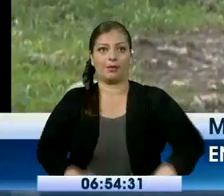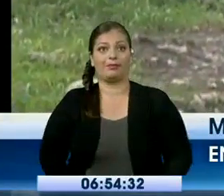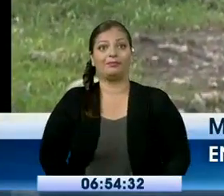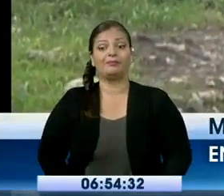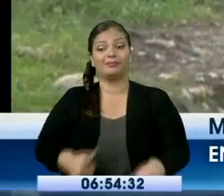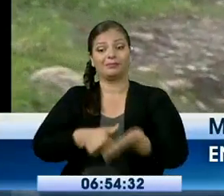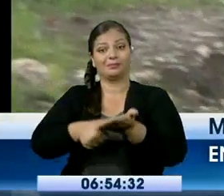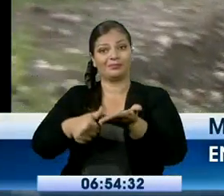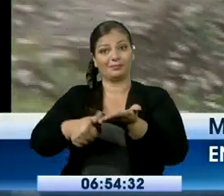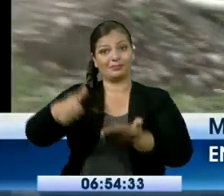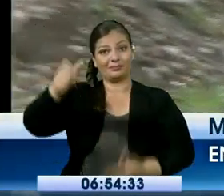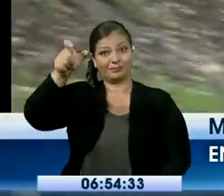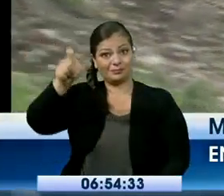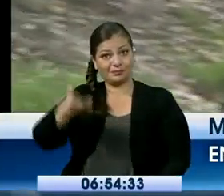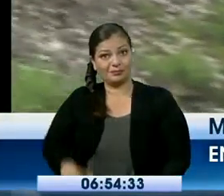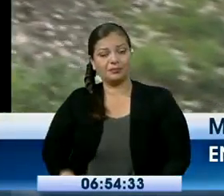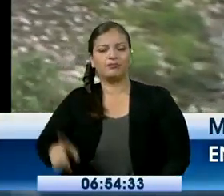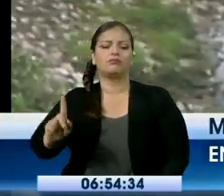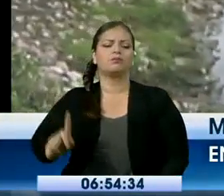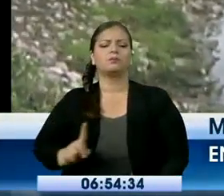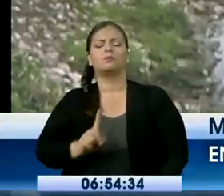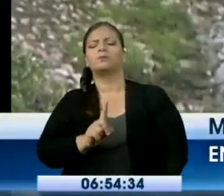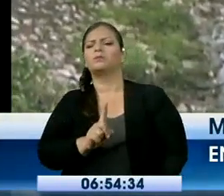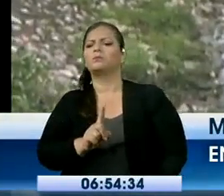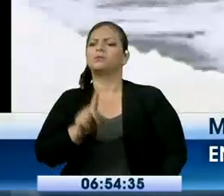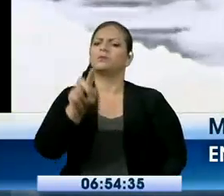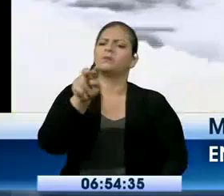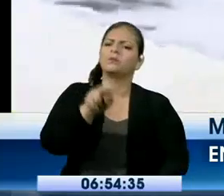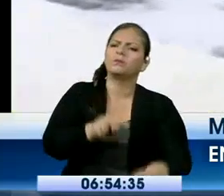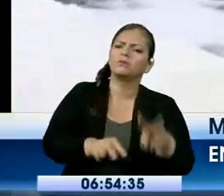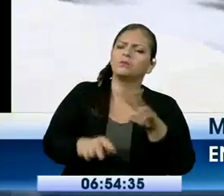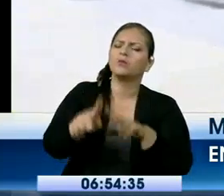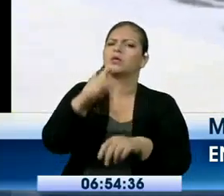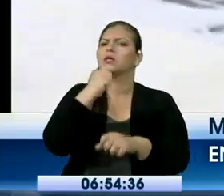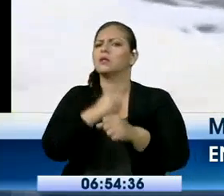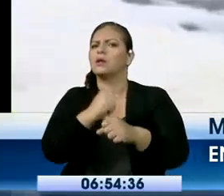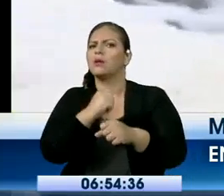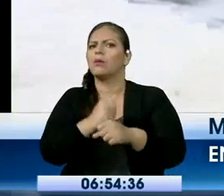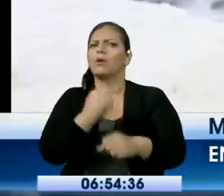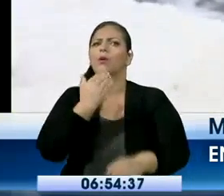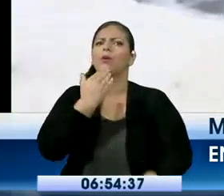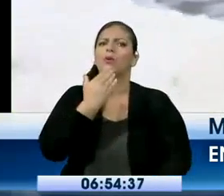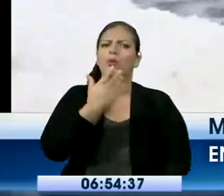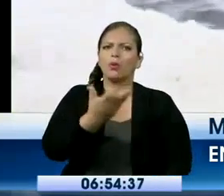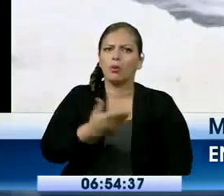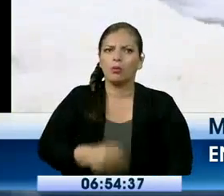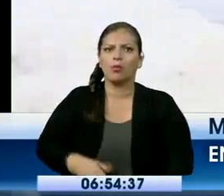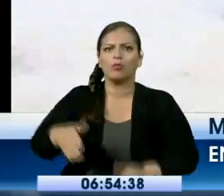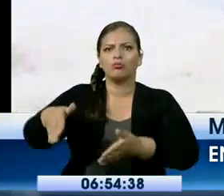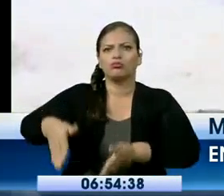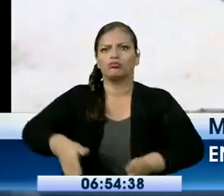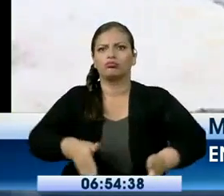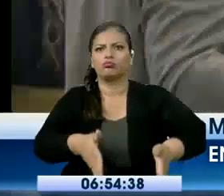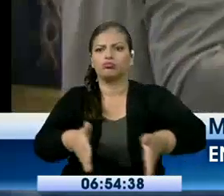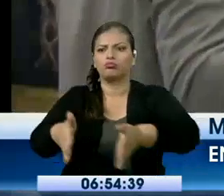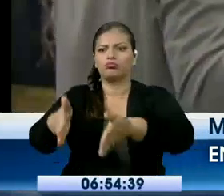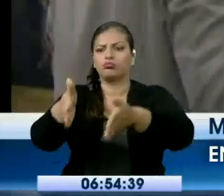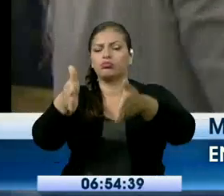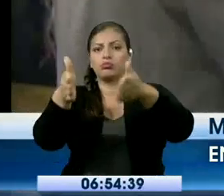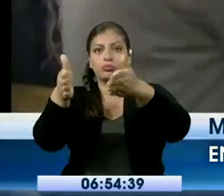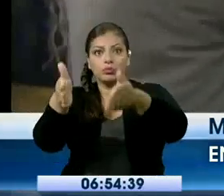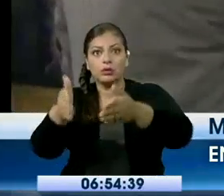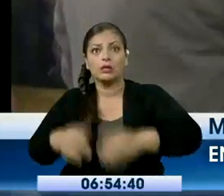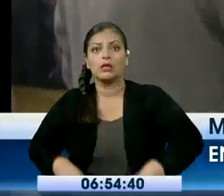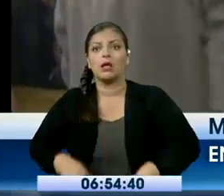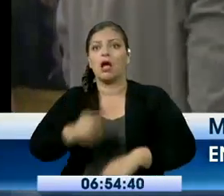obras respectivamente. En primer lugar, tenían la evacuación de cualquier tipo de material que bloquee las alcantarillas, sobre